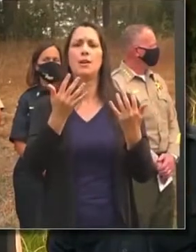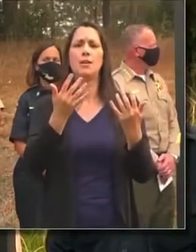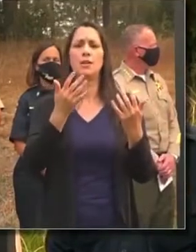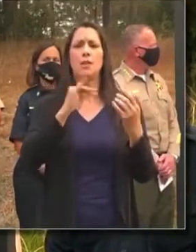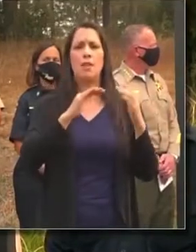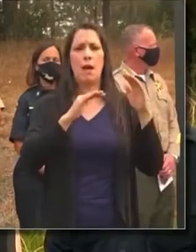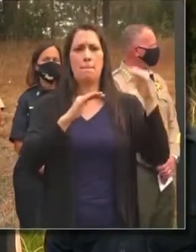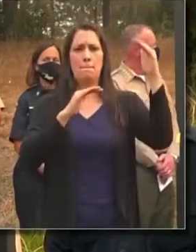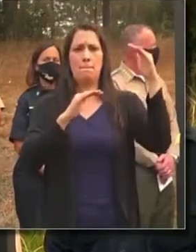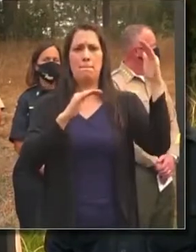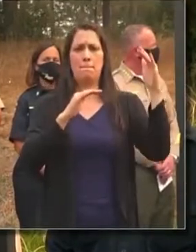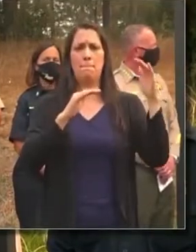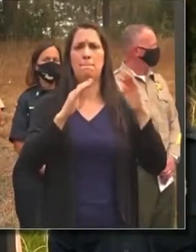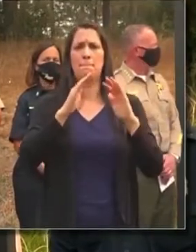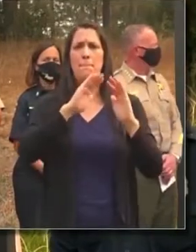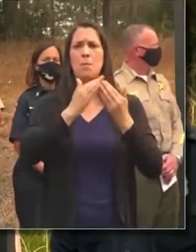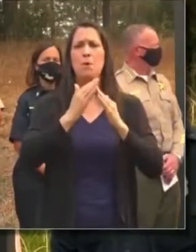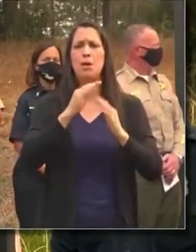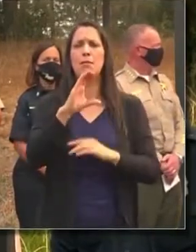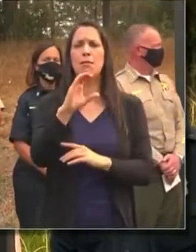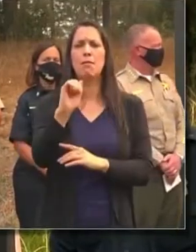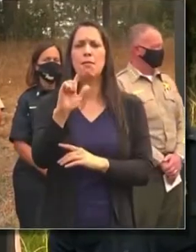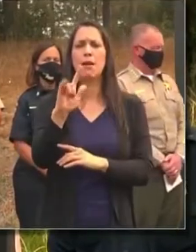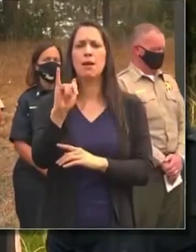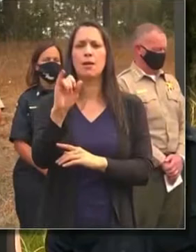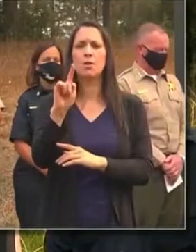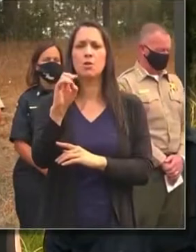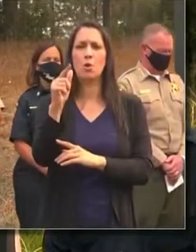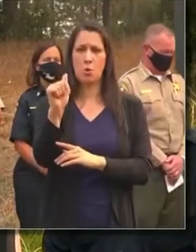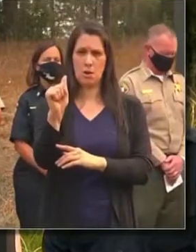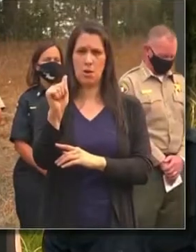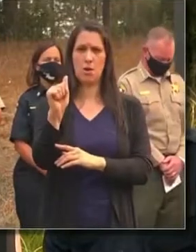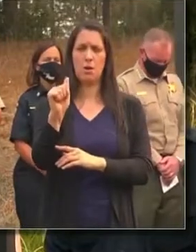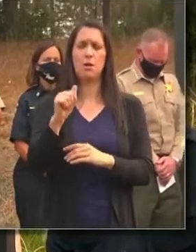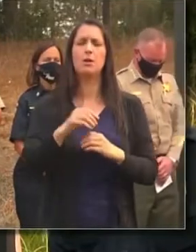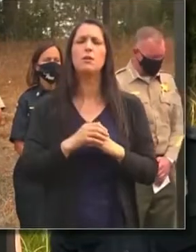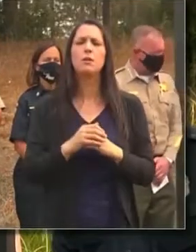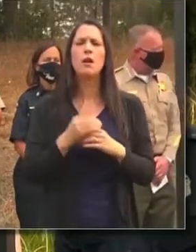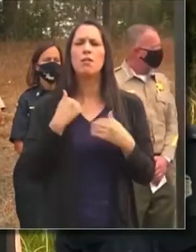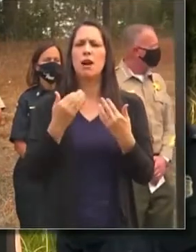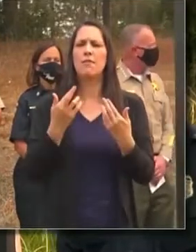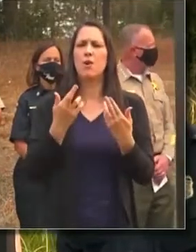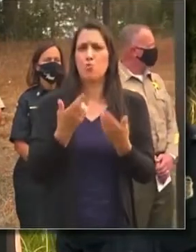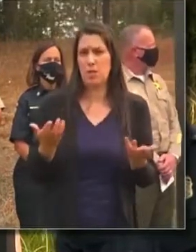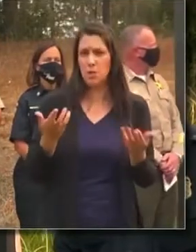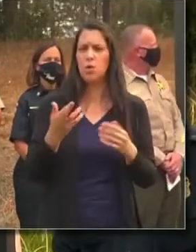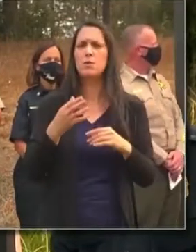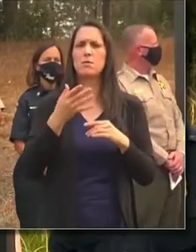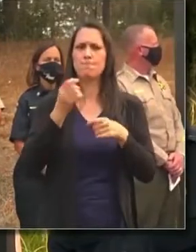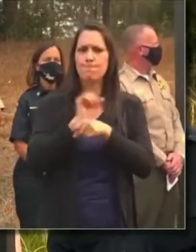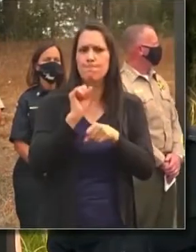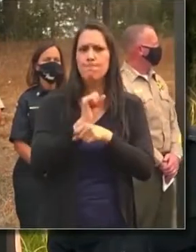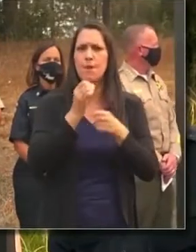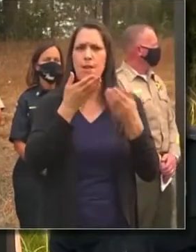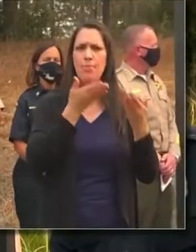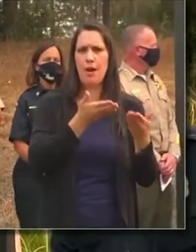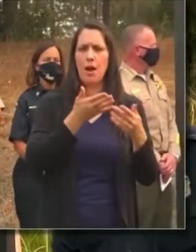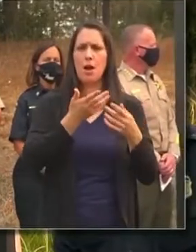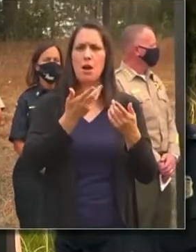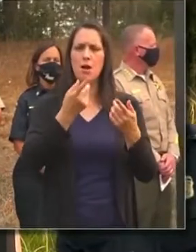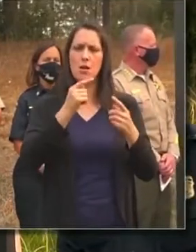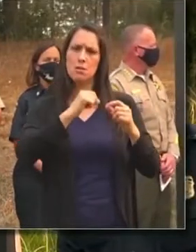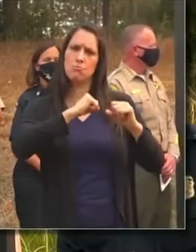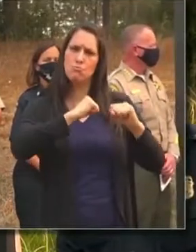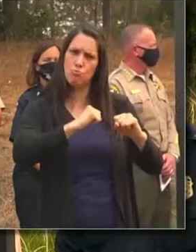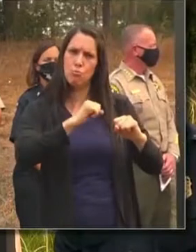en las afueras de la comunidad de calixto gas y fuentes y recursos de trabajo allí